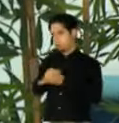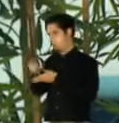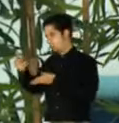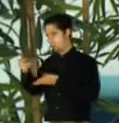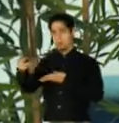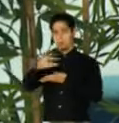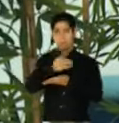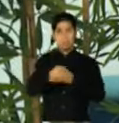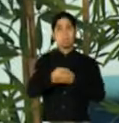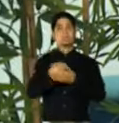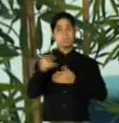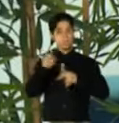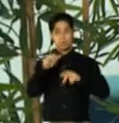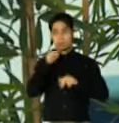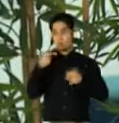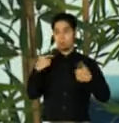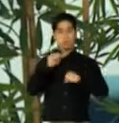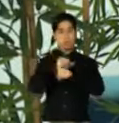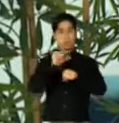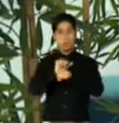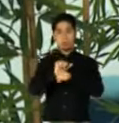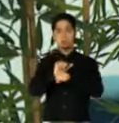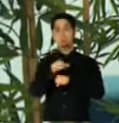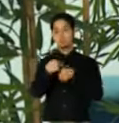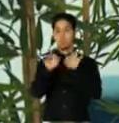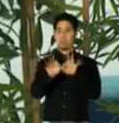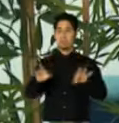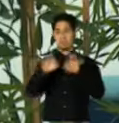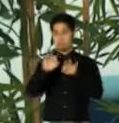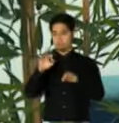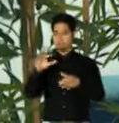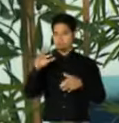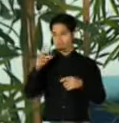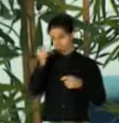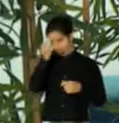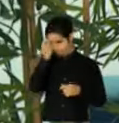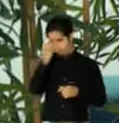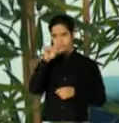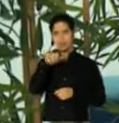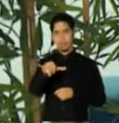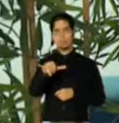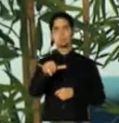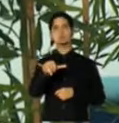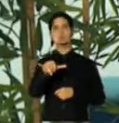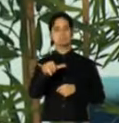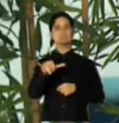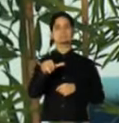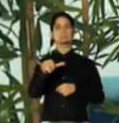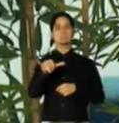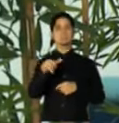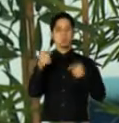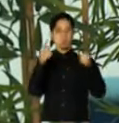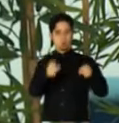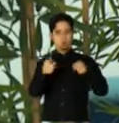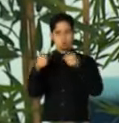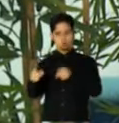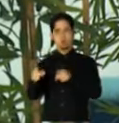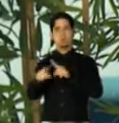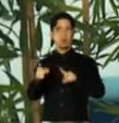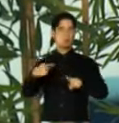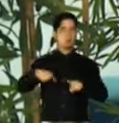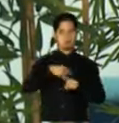no están generando ingresos. Y eso hay que tomarlo en consideración, y entendemos, ¿verdad?, todas esas variables que están entrando en juego para